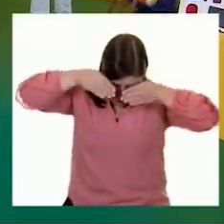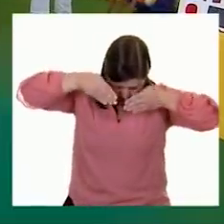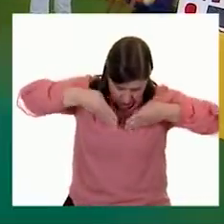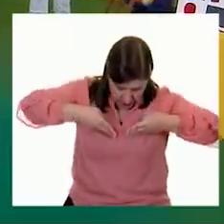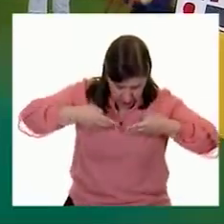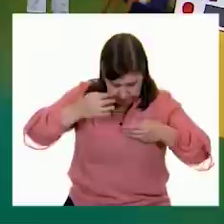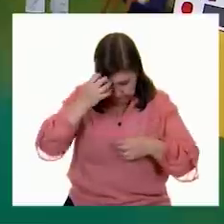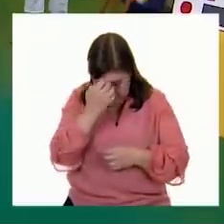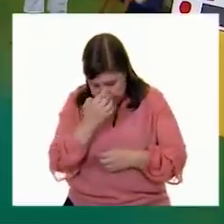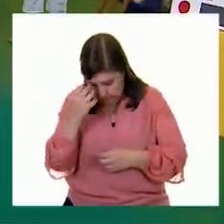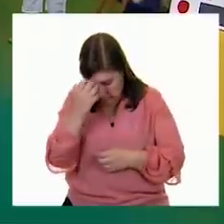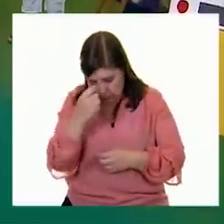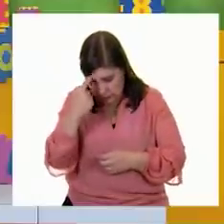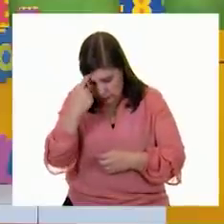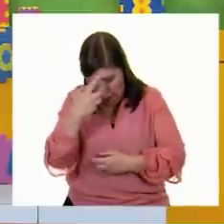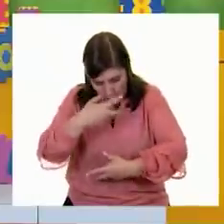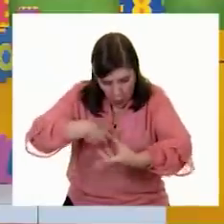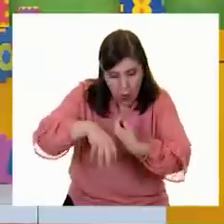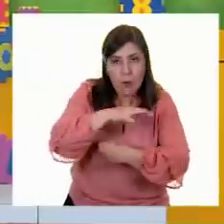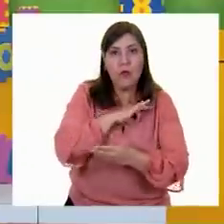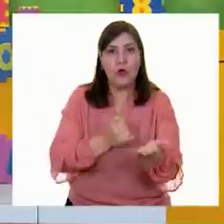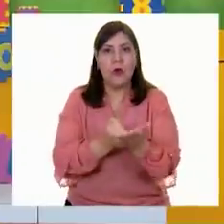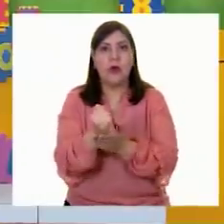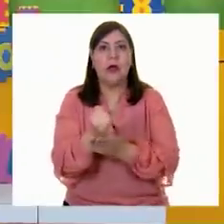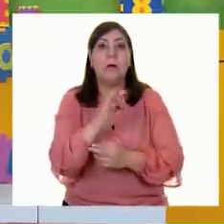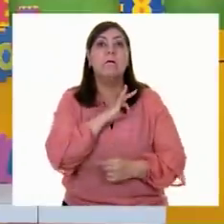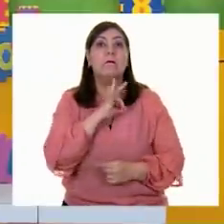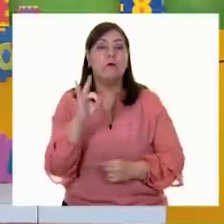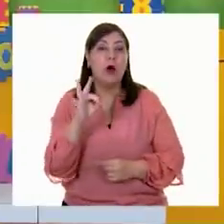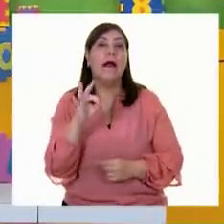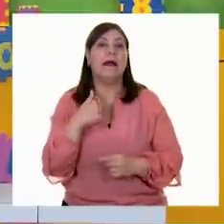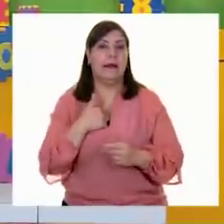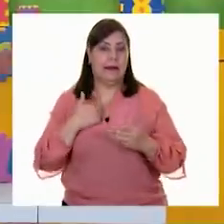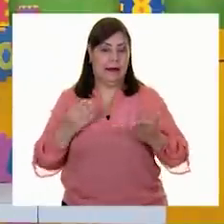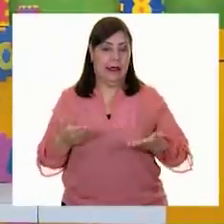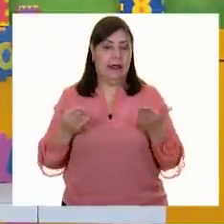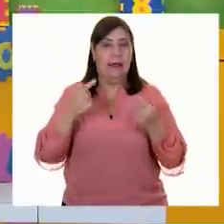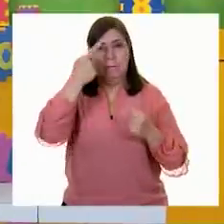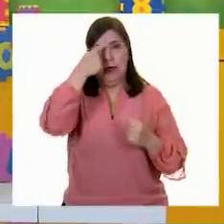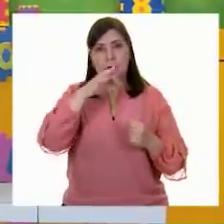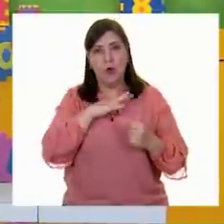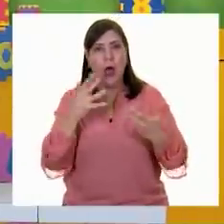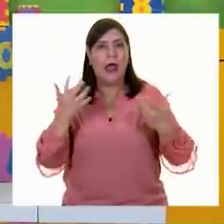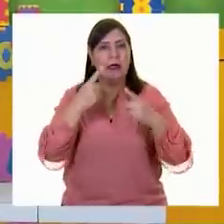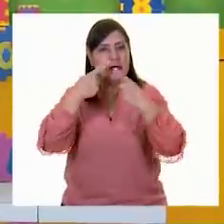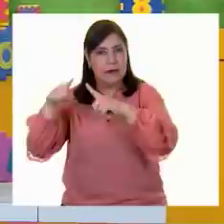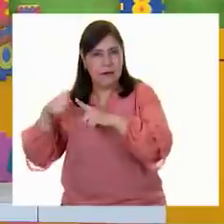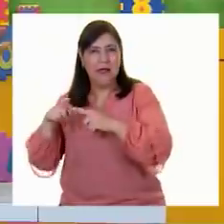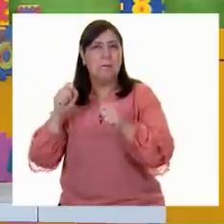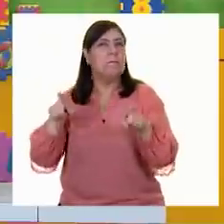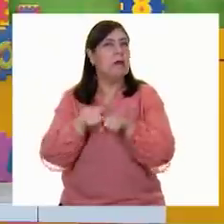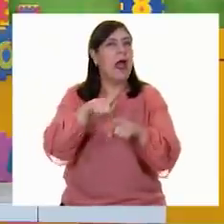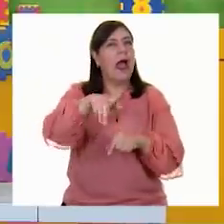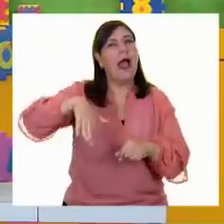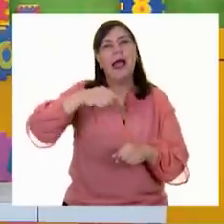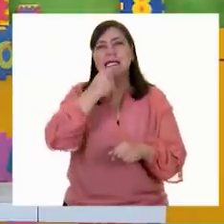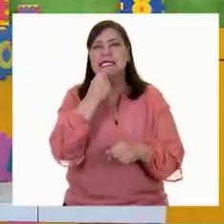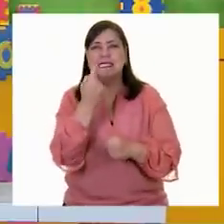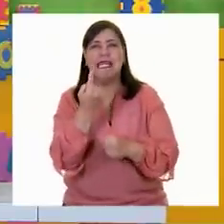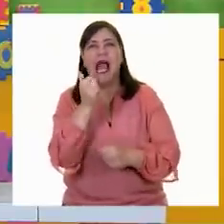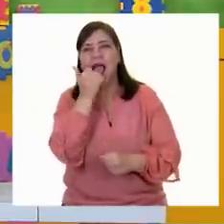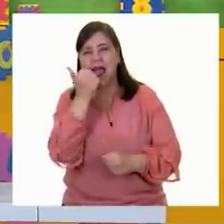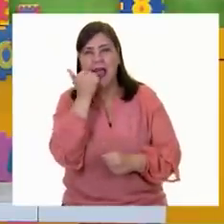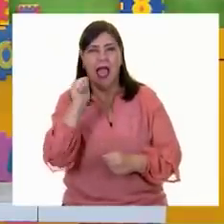nos permite tomar decisiones e incluso nos motiva a ser creativos, como en el caso de Ana, que ella se volvió creativa y empezó a